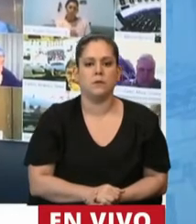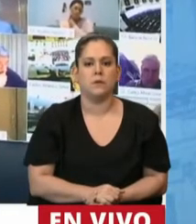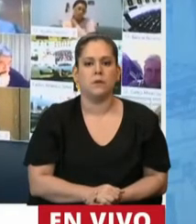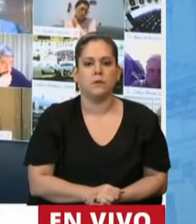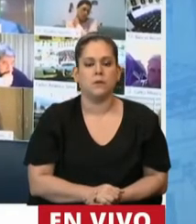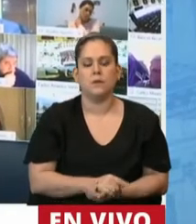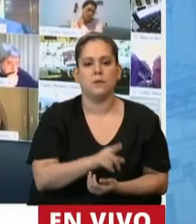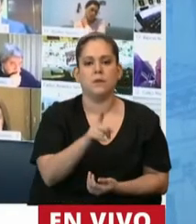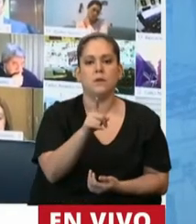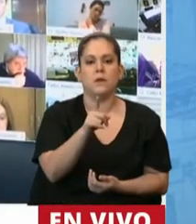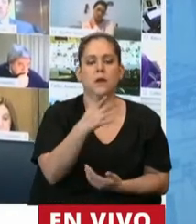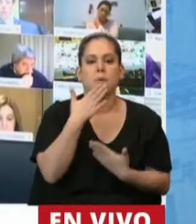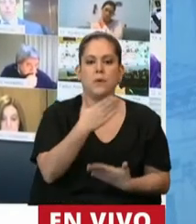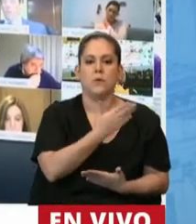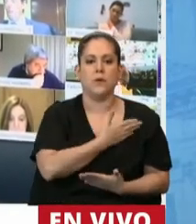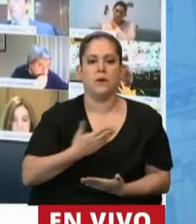Gracias, señor presidente.